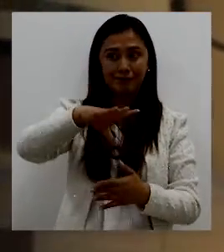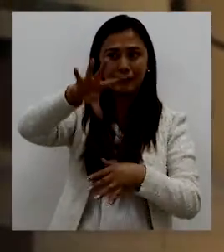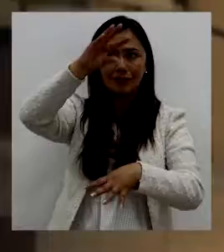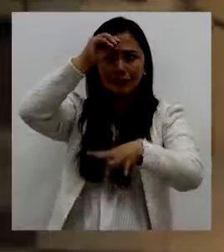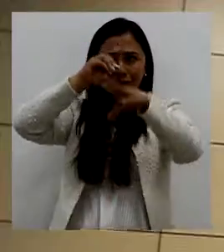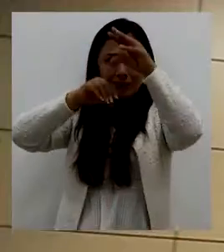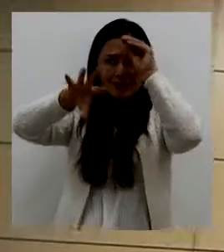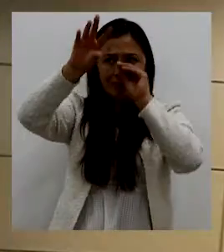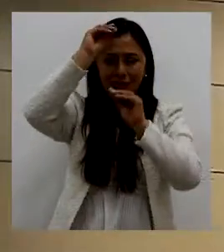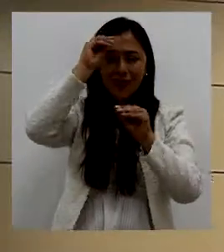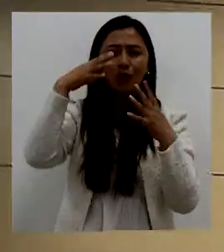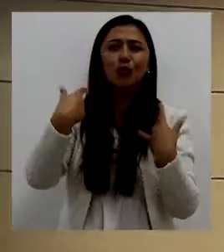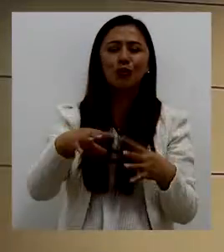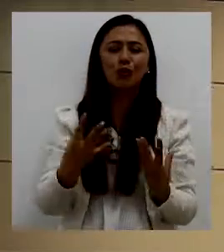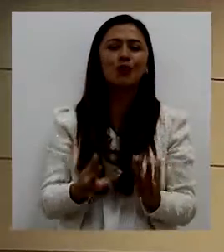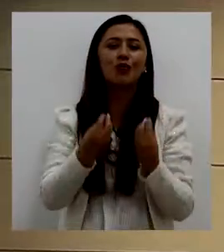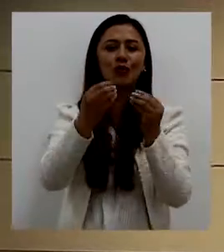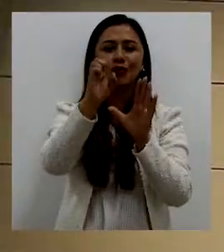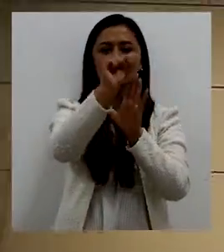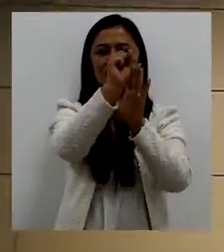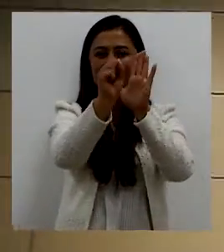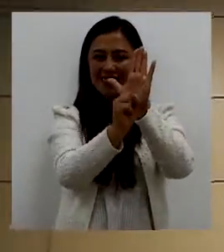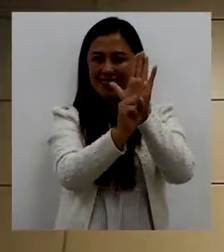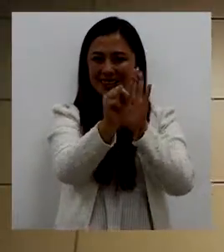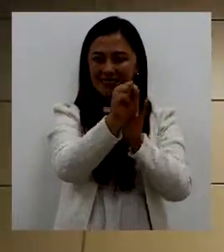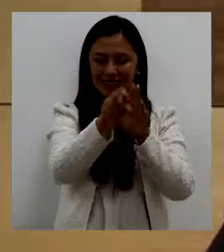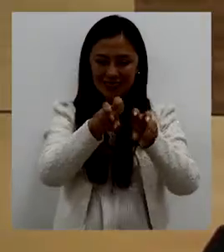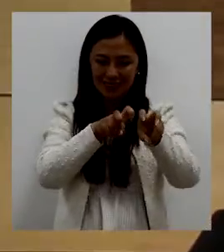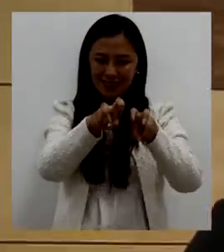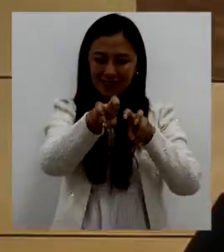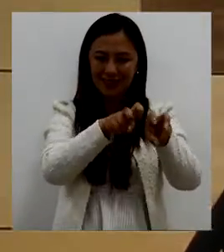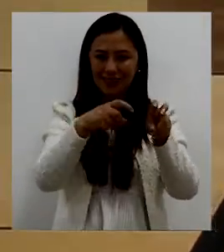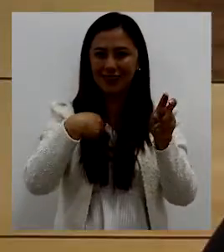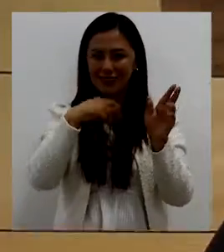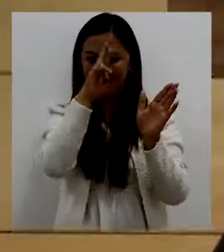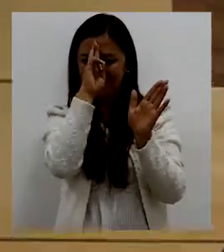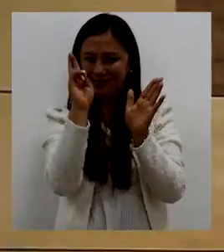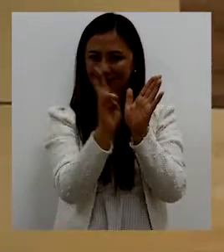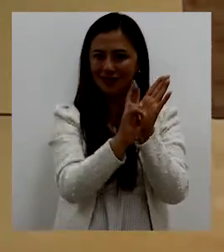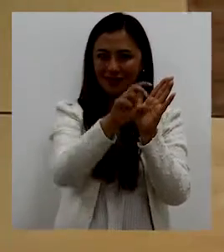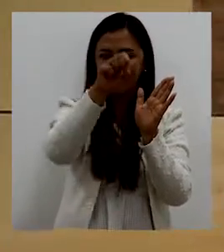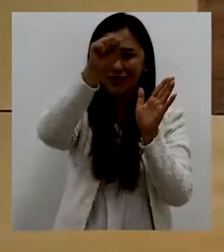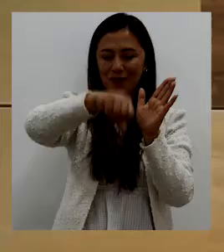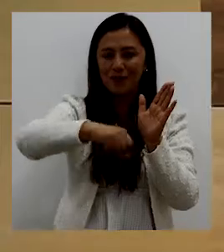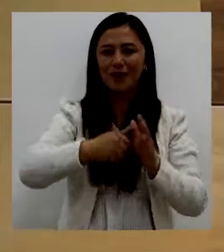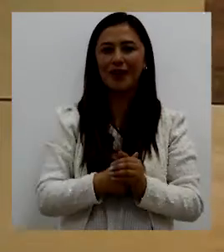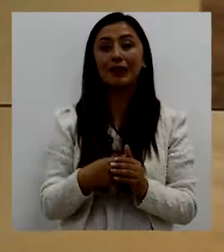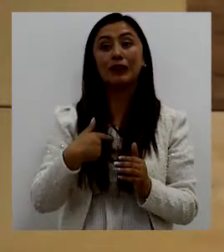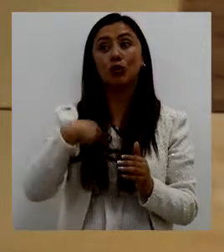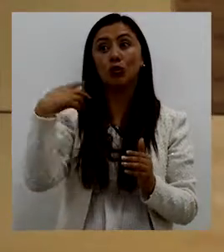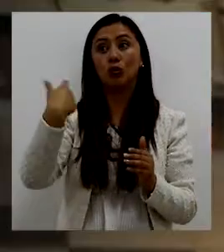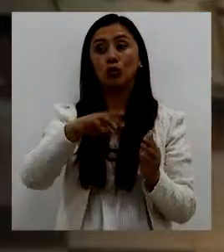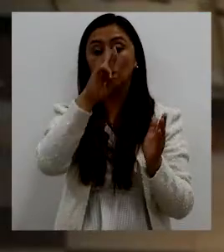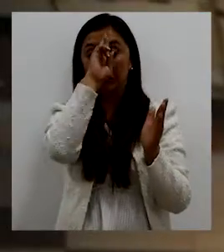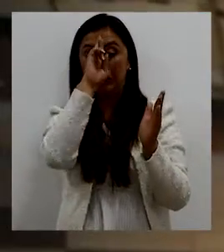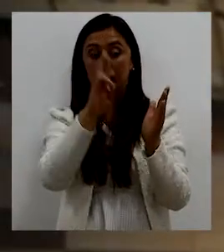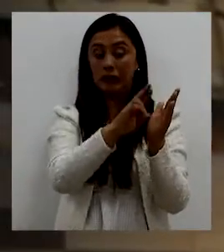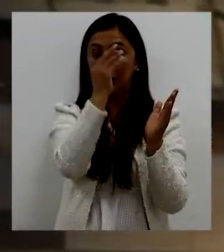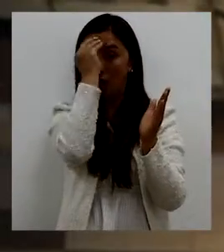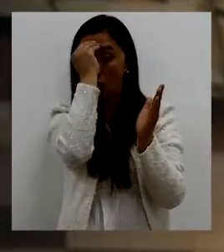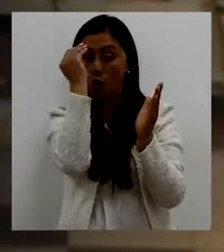aprendiendo mucho de las señales de tránsito, entonces siempre tengo que obedecer